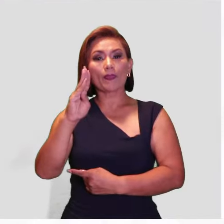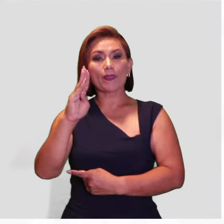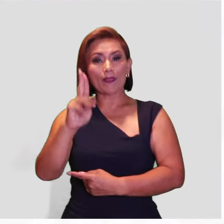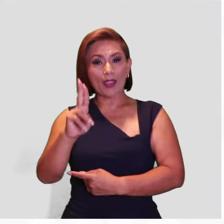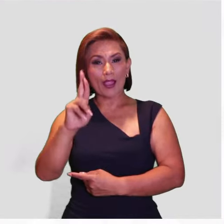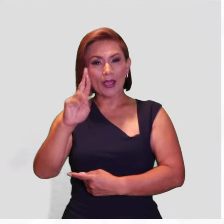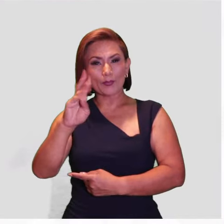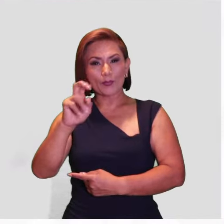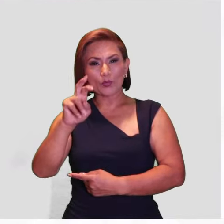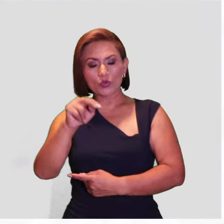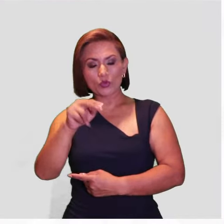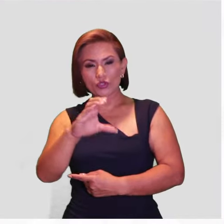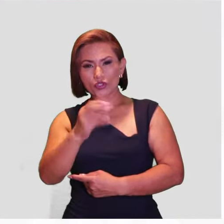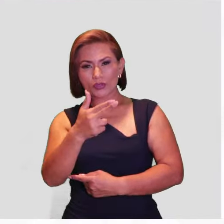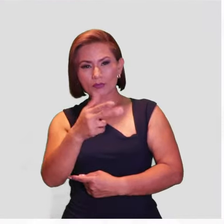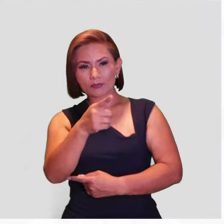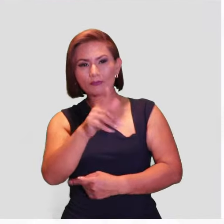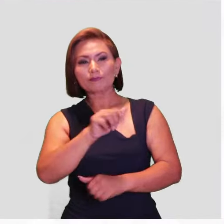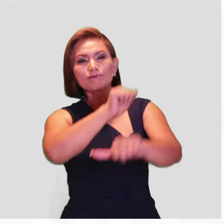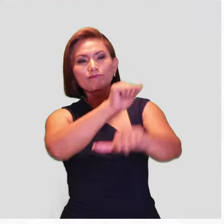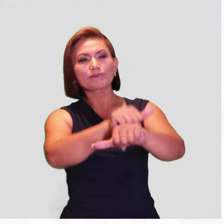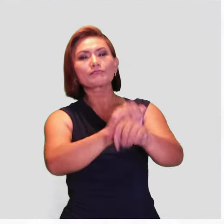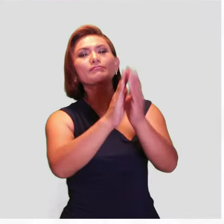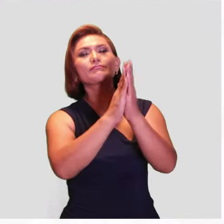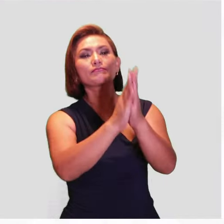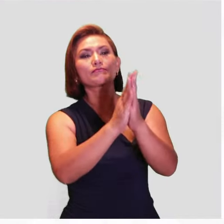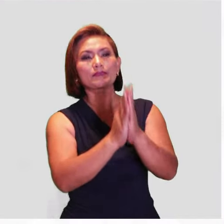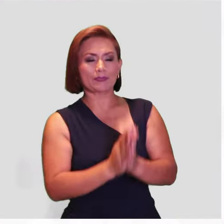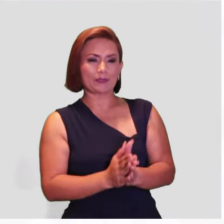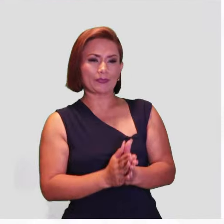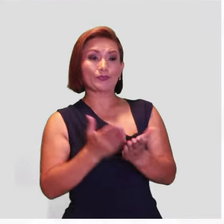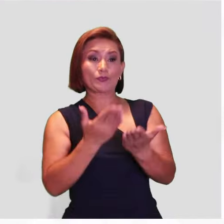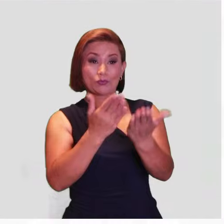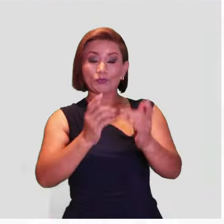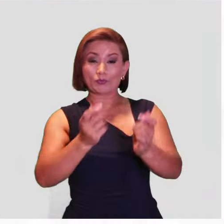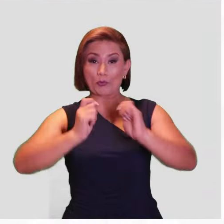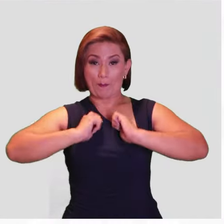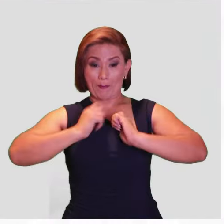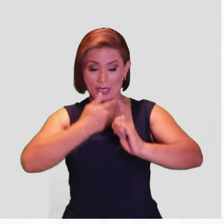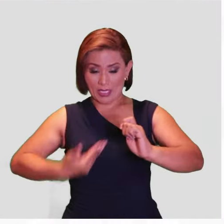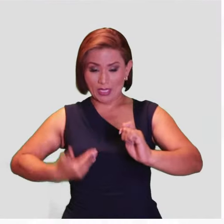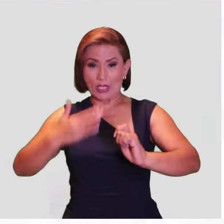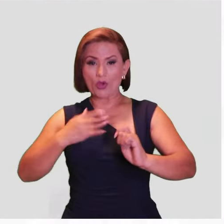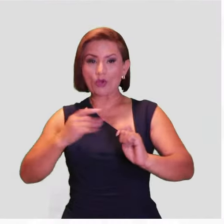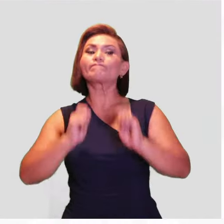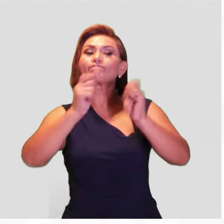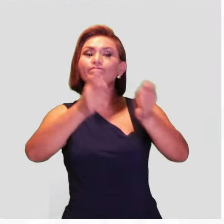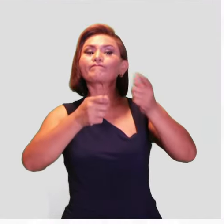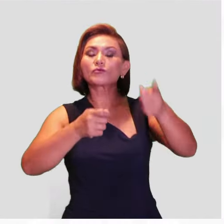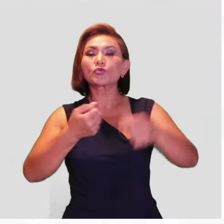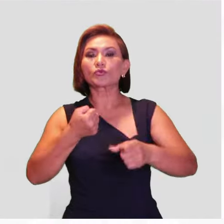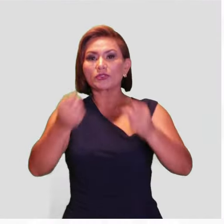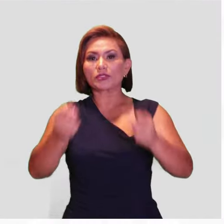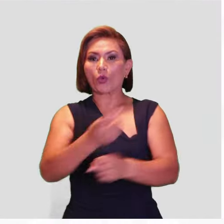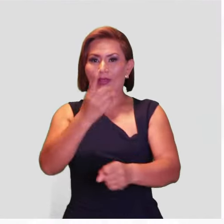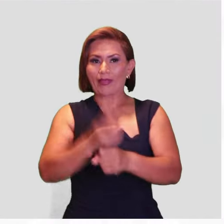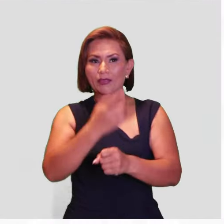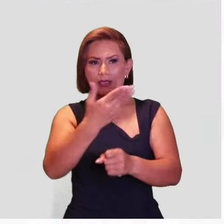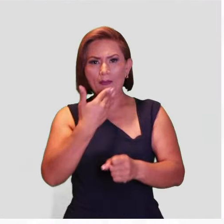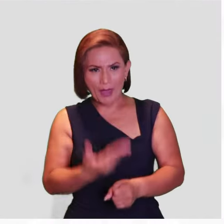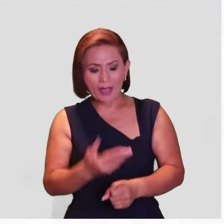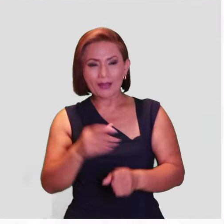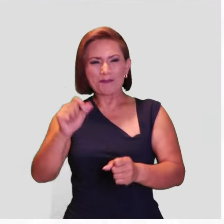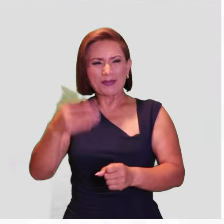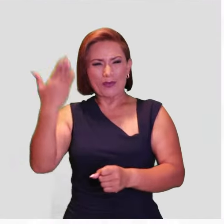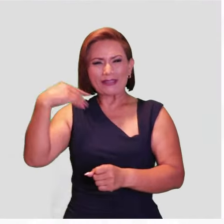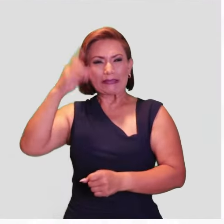para que la seguridad de San Juan del Río lleve en las buenas riendas, hablando de caballos, el tema